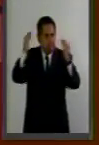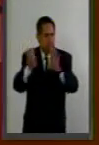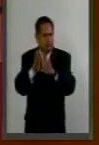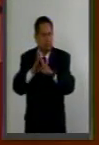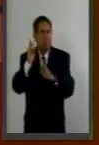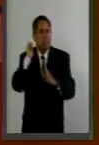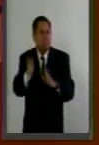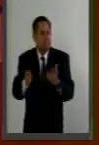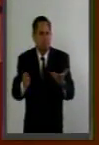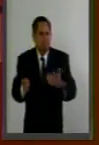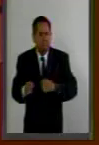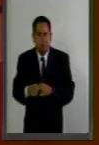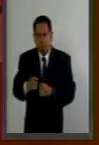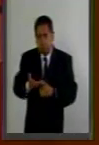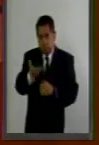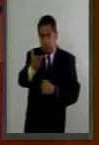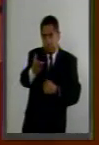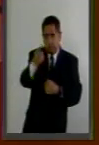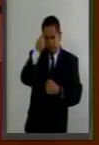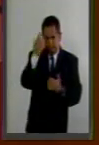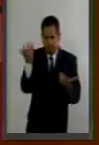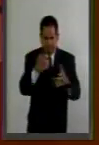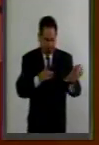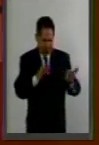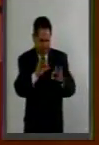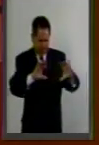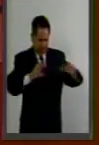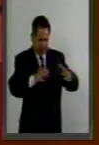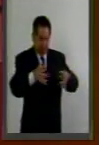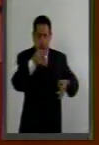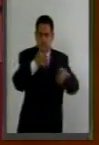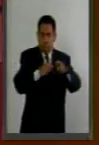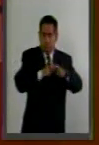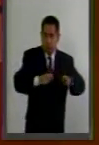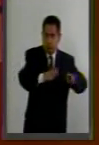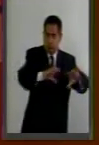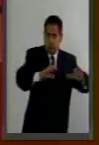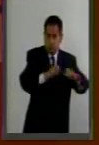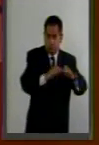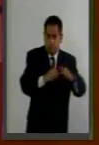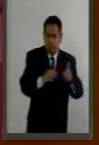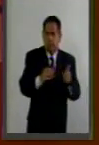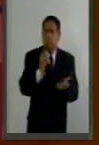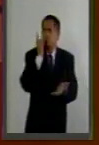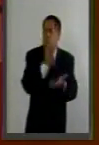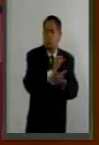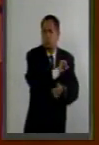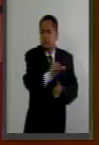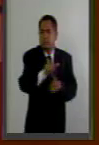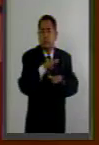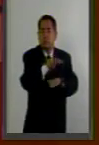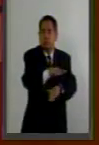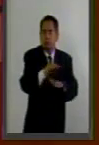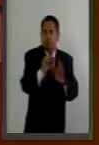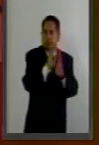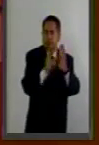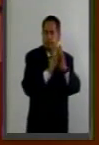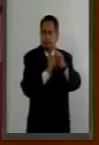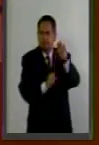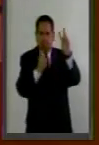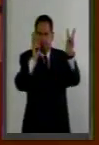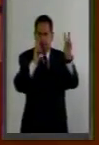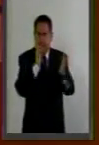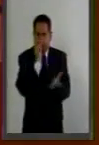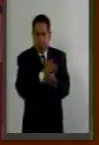consiste en establecer, en crear un tribunal constitucional que se especialice de asuntos